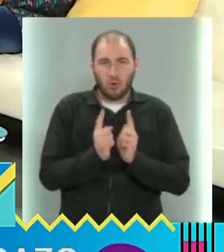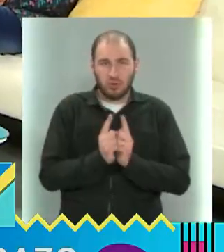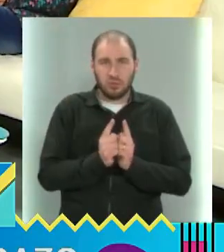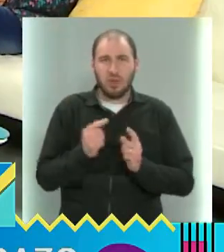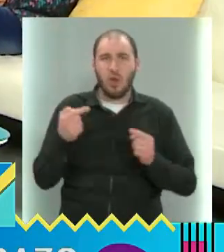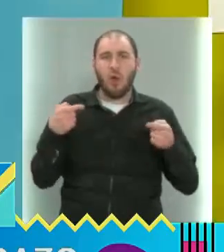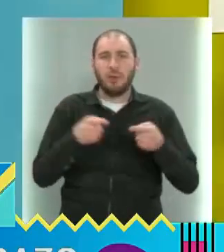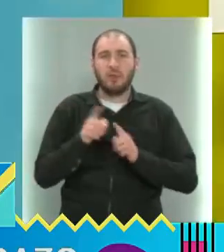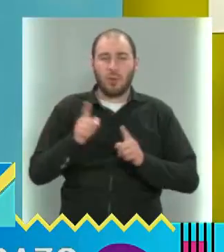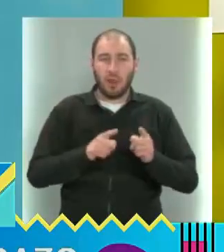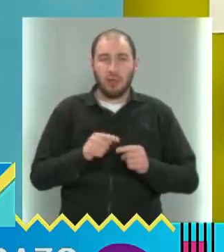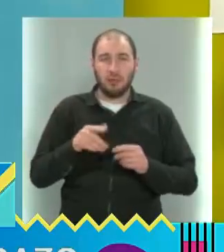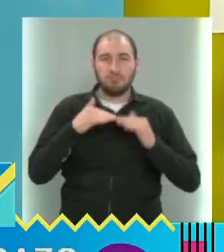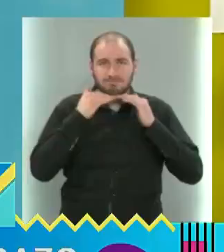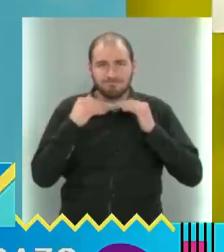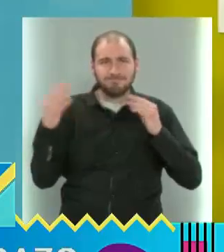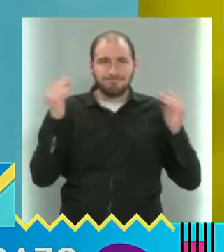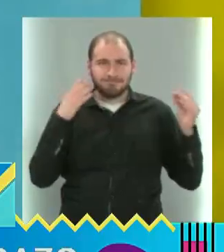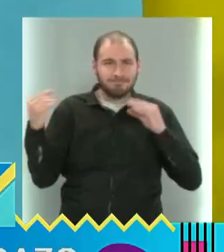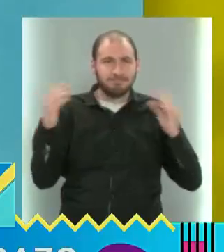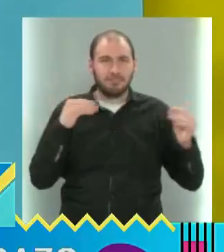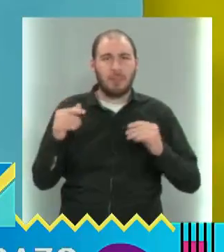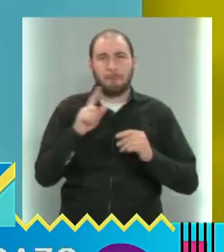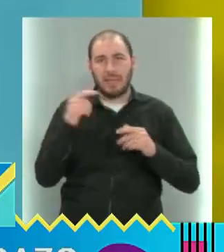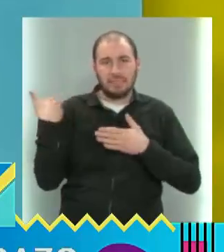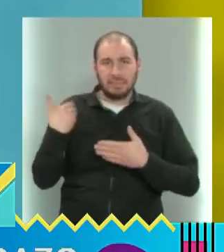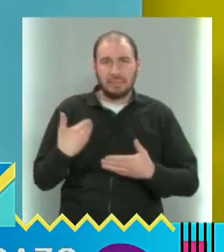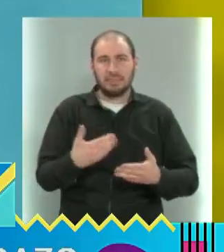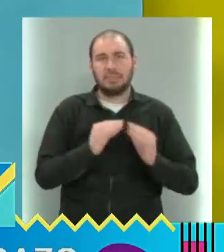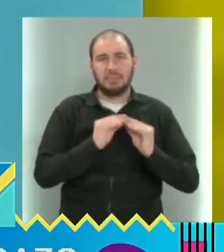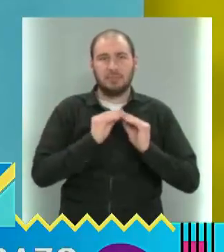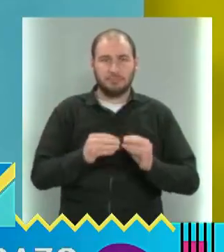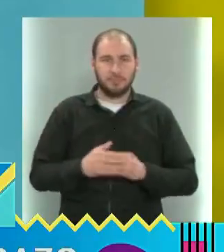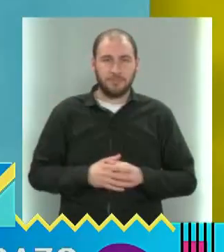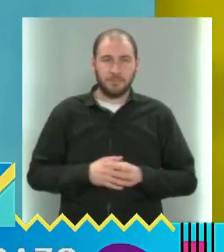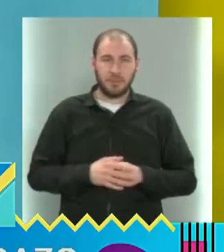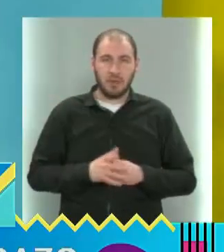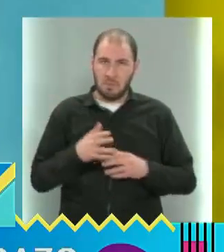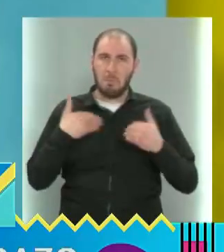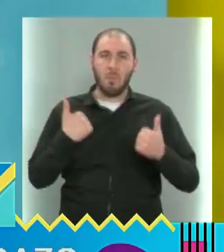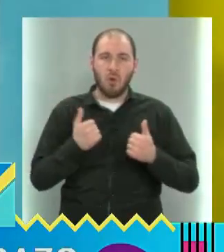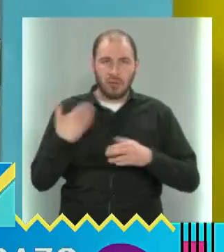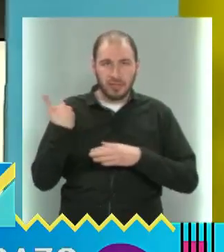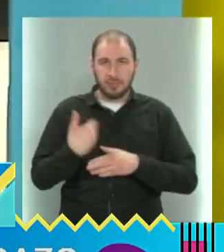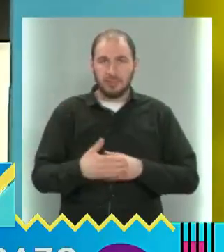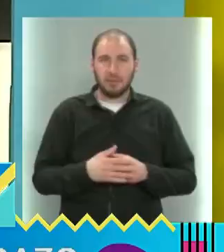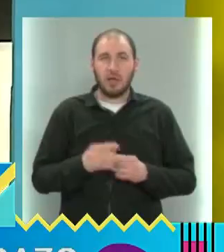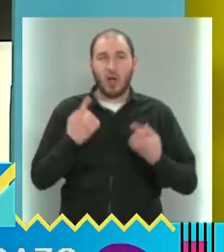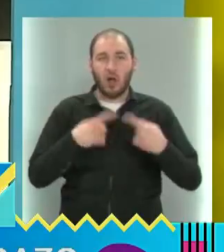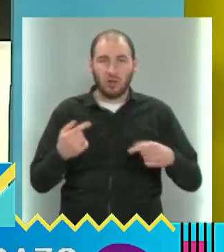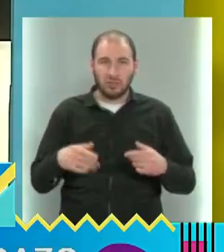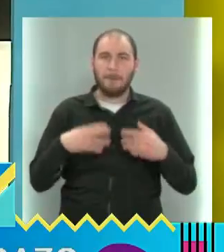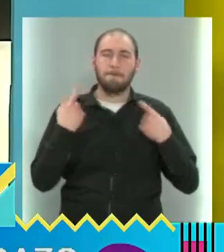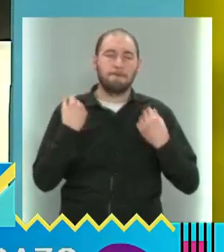y la idea es que, bueno, ya hemos escuchado mucho durante estos meses de debate. Está buenísimo que eso suceda, se han escuchado cosas